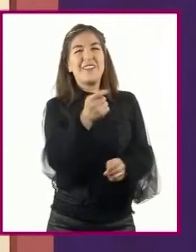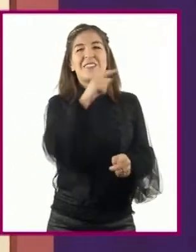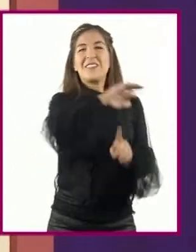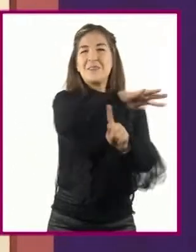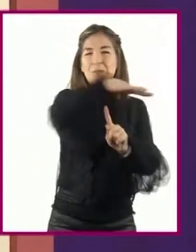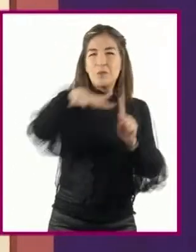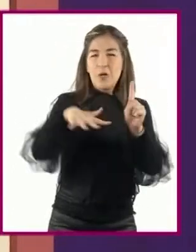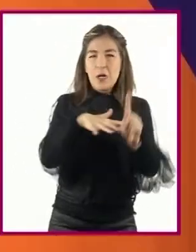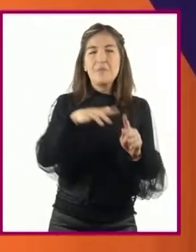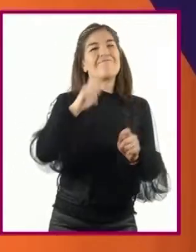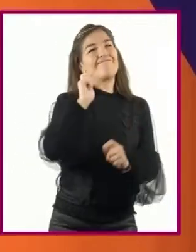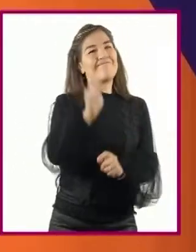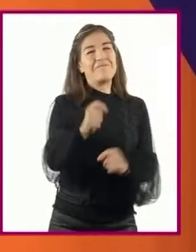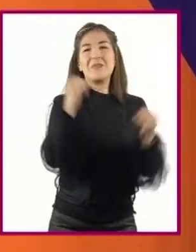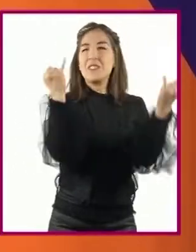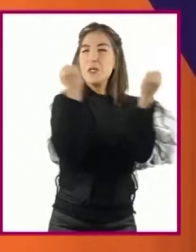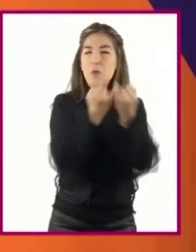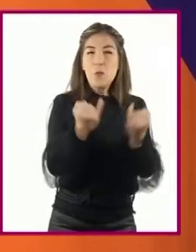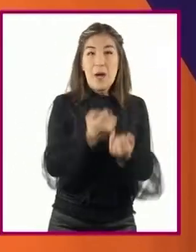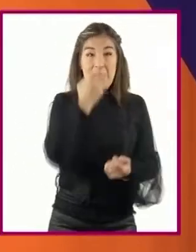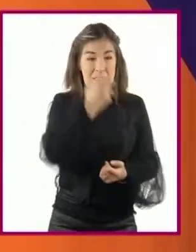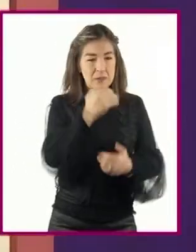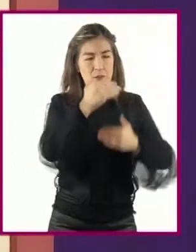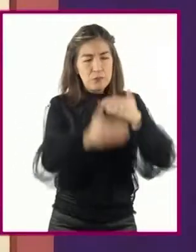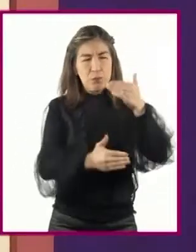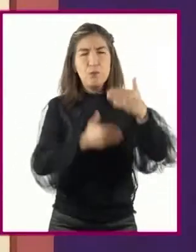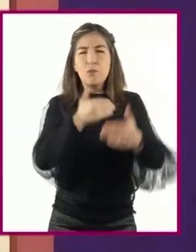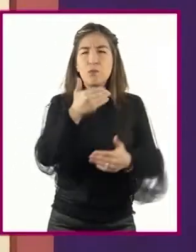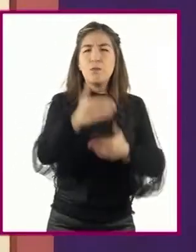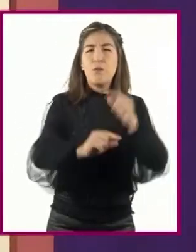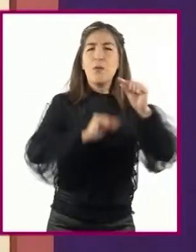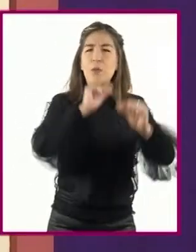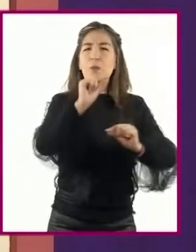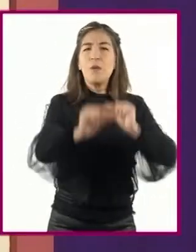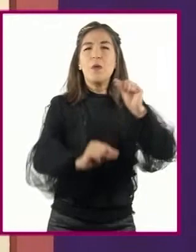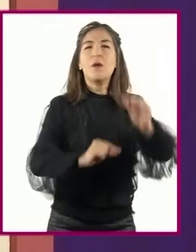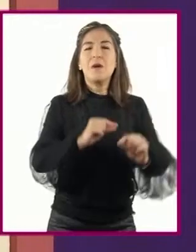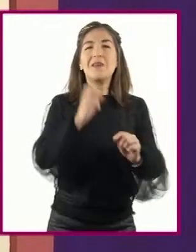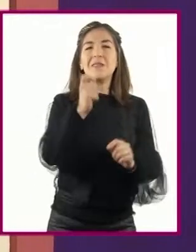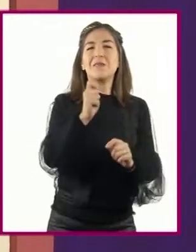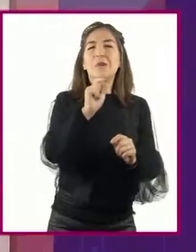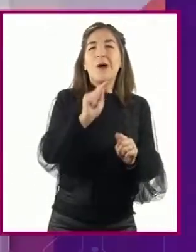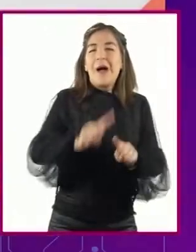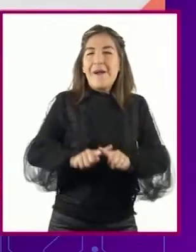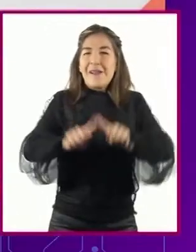En esta época, poco a poco, ambos comienzan a divergir.